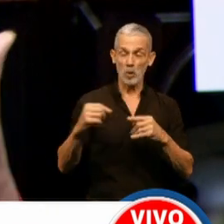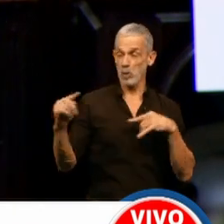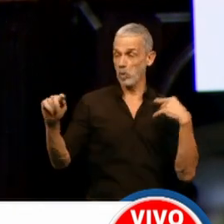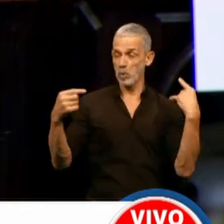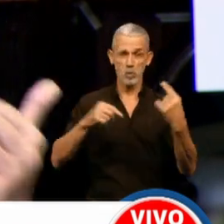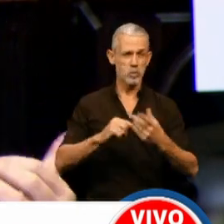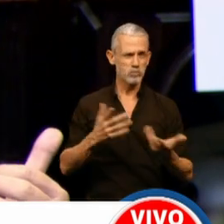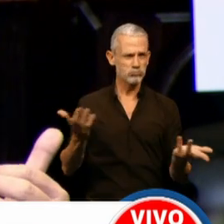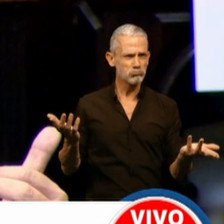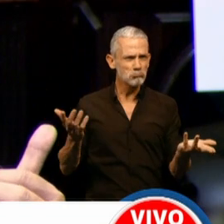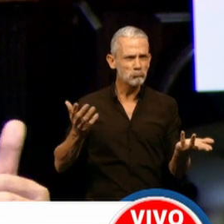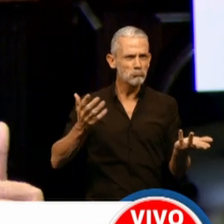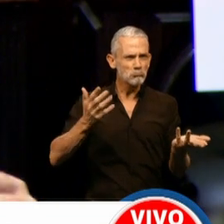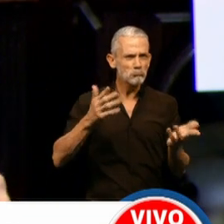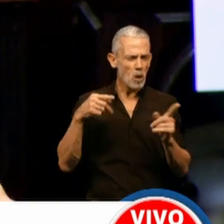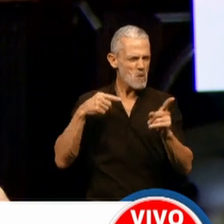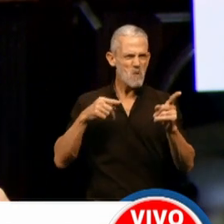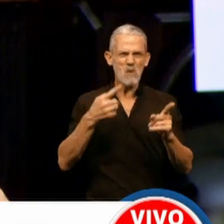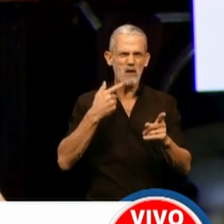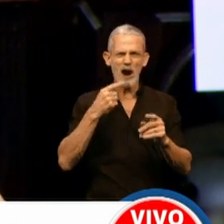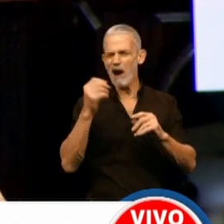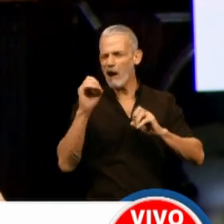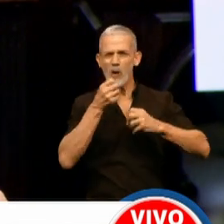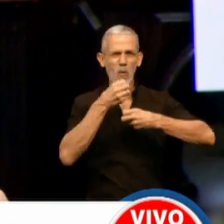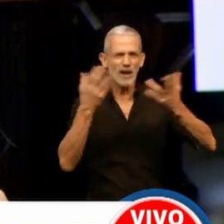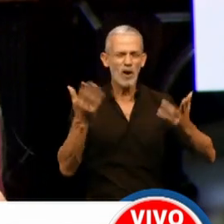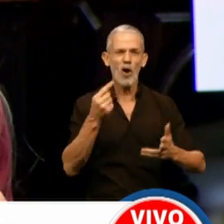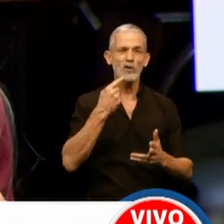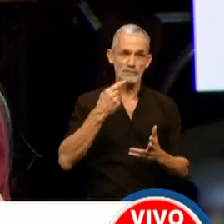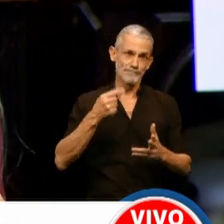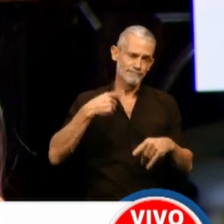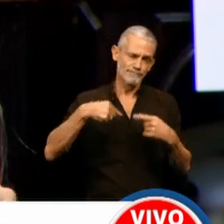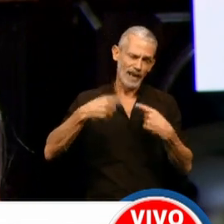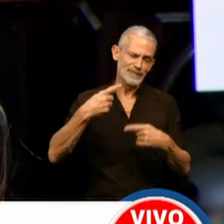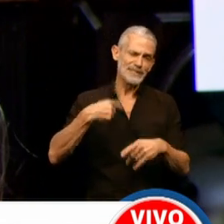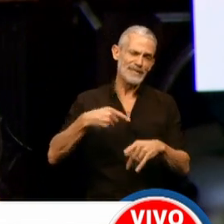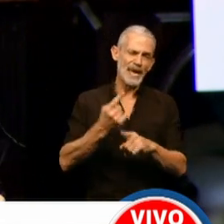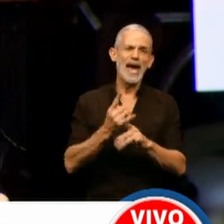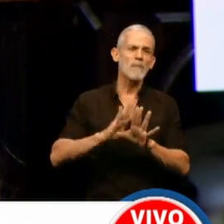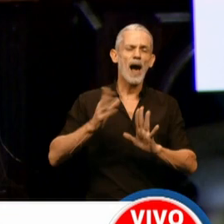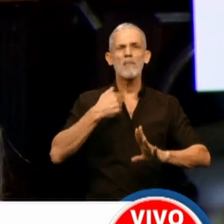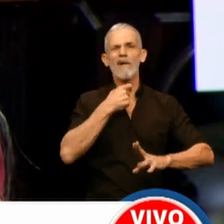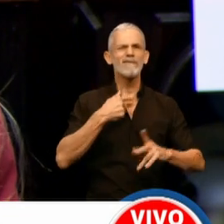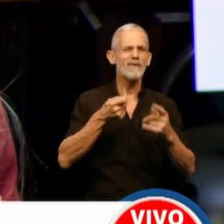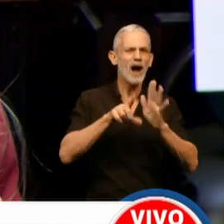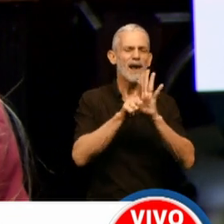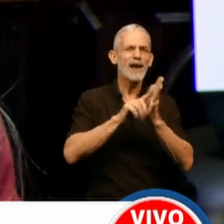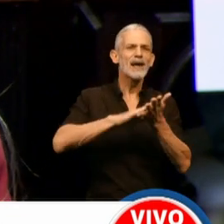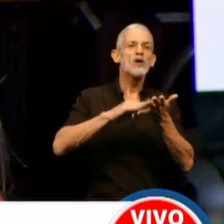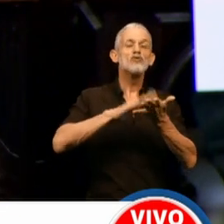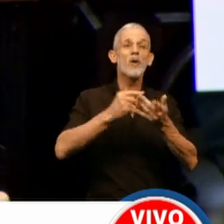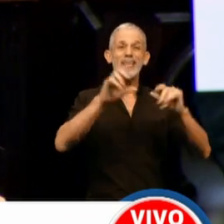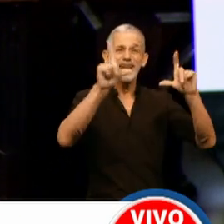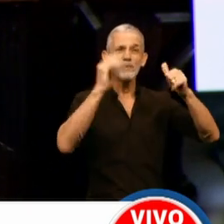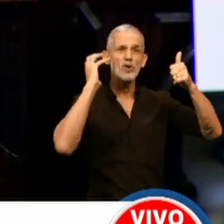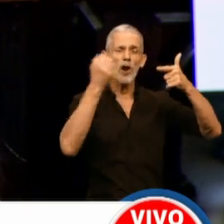persecución desaforada diciendo cualquier cosa diciendo mentiras lo vimos siempre cada vez que tratamos de legislar algo que tiene que ver con los